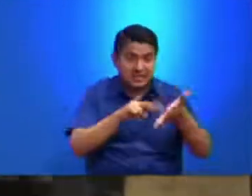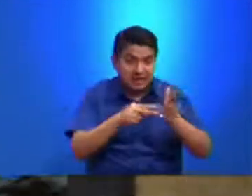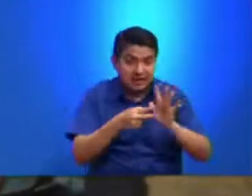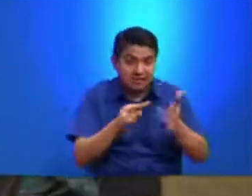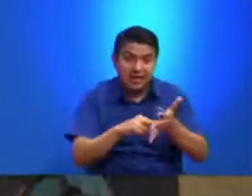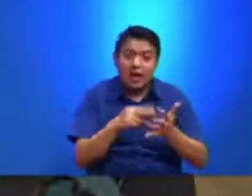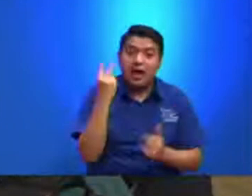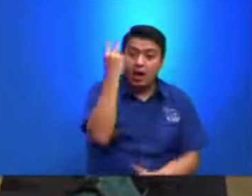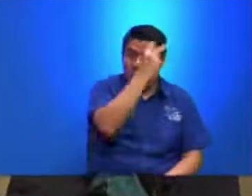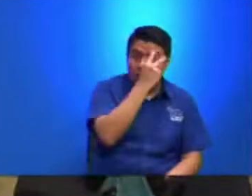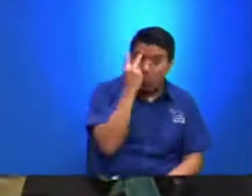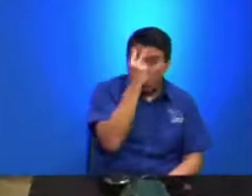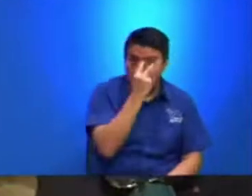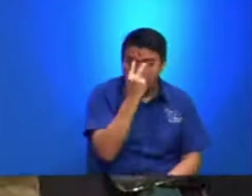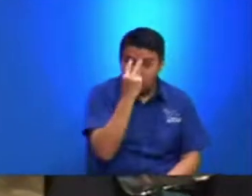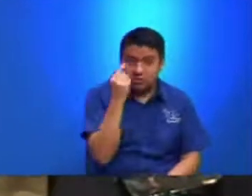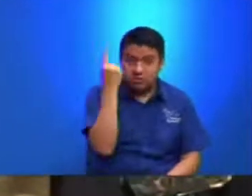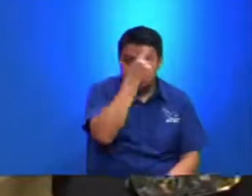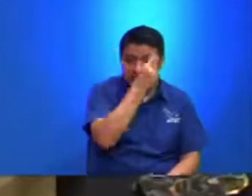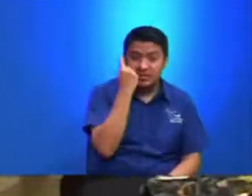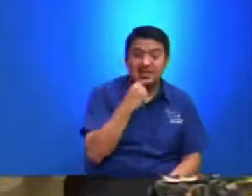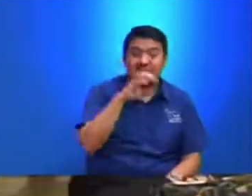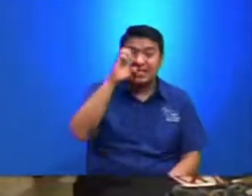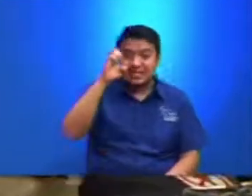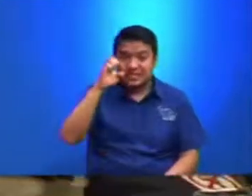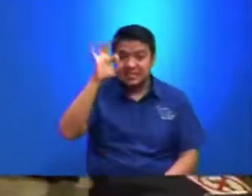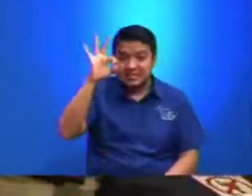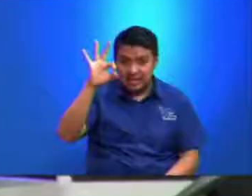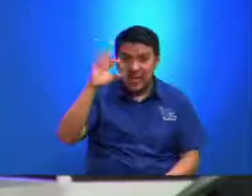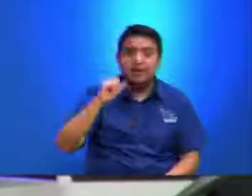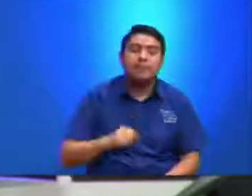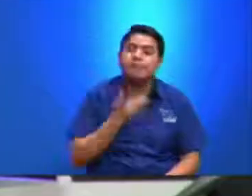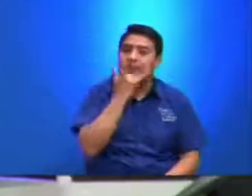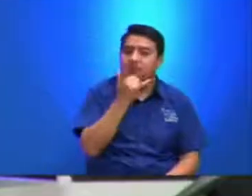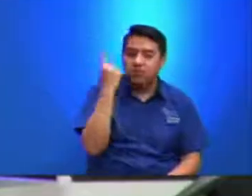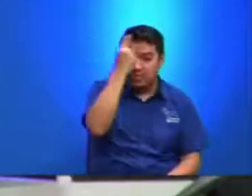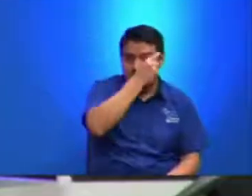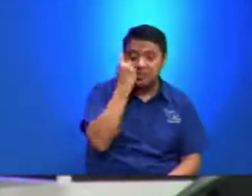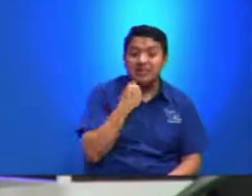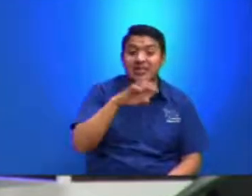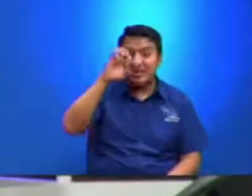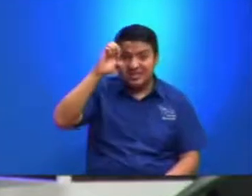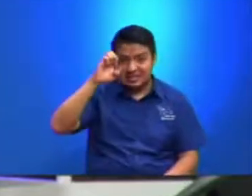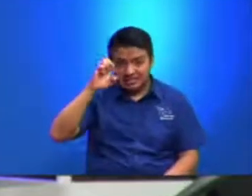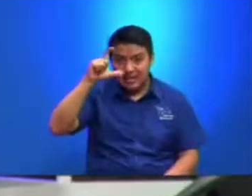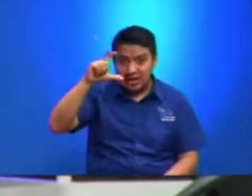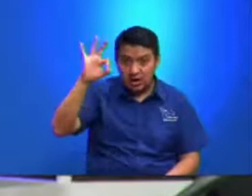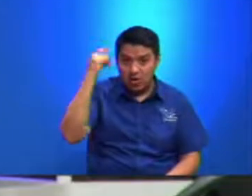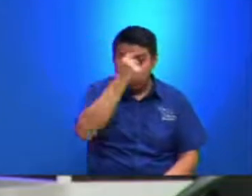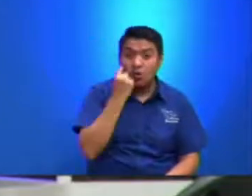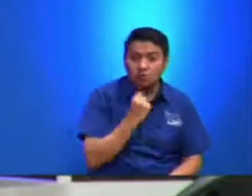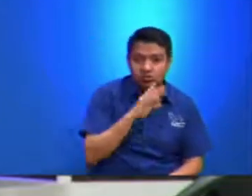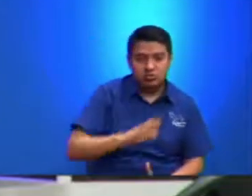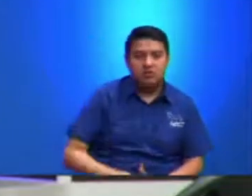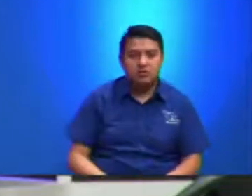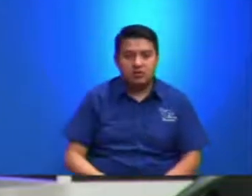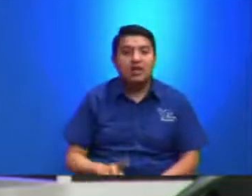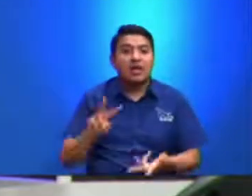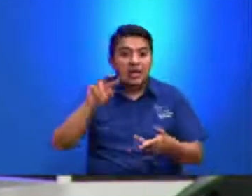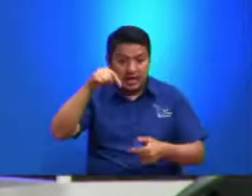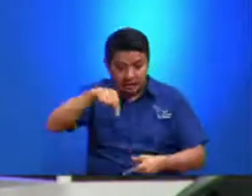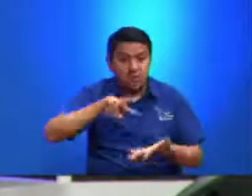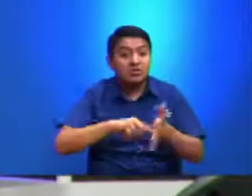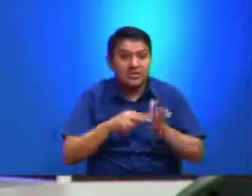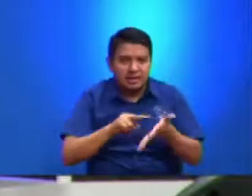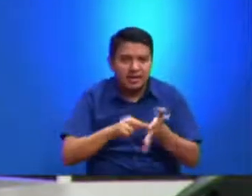y ya no se pudo desprender de la Biblia. Yo sé, hermano amado, que cuando tenemos hierba